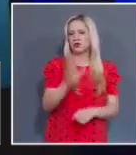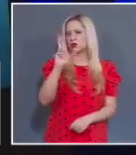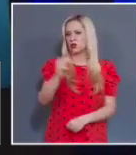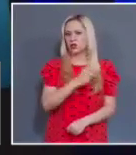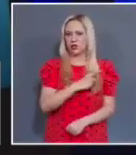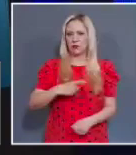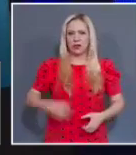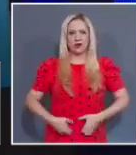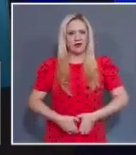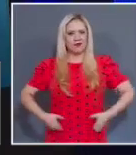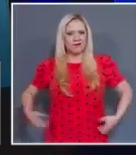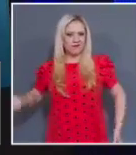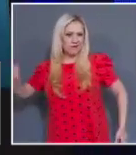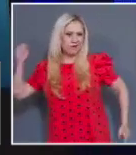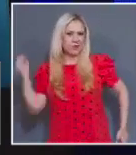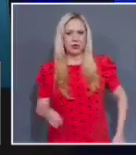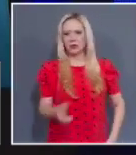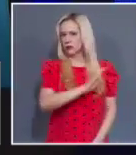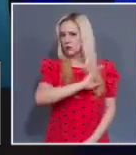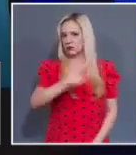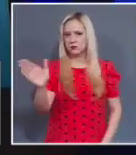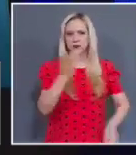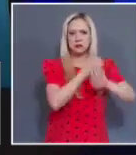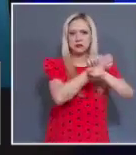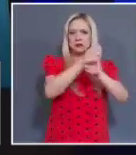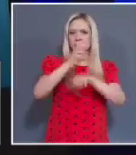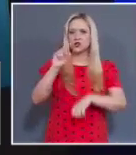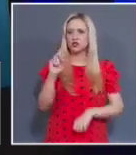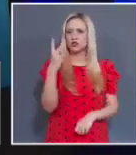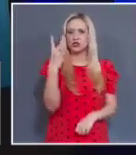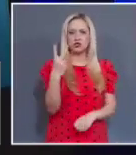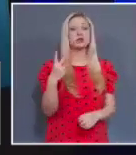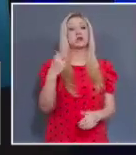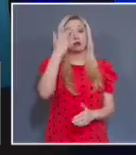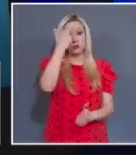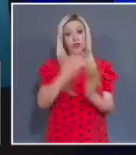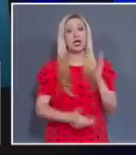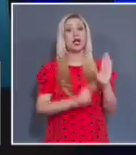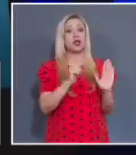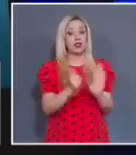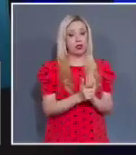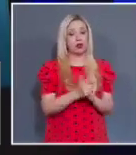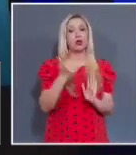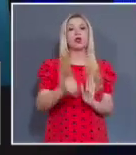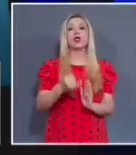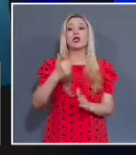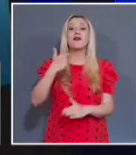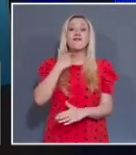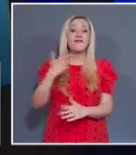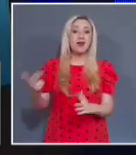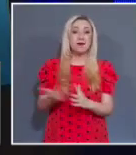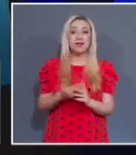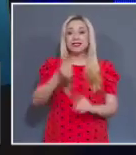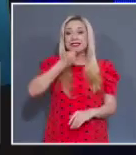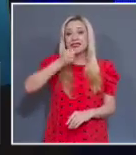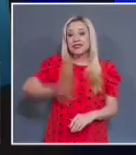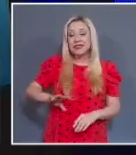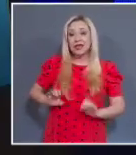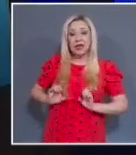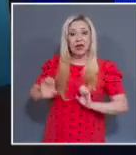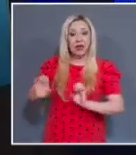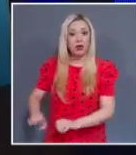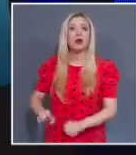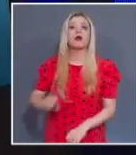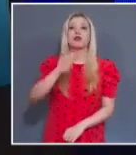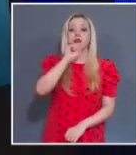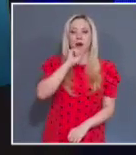los estados. Tipificar como delito el feminicidio infantil y el reclutamiento de niñas, niños y